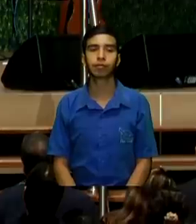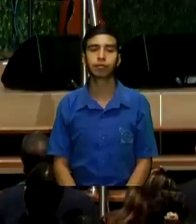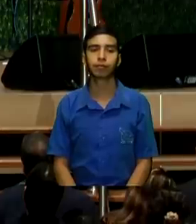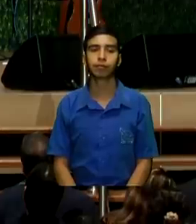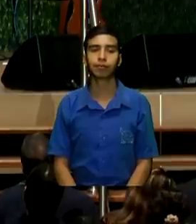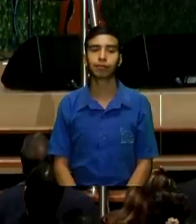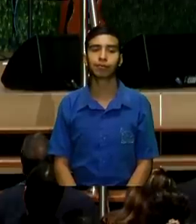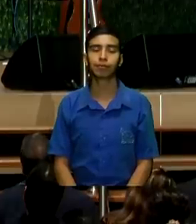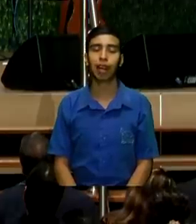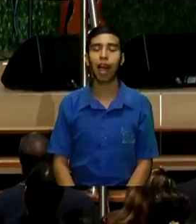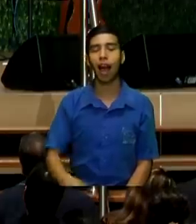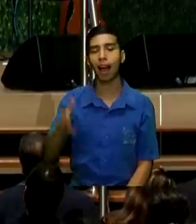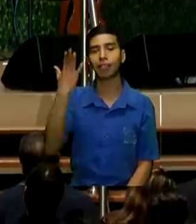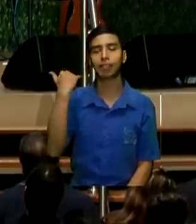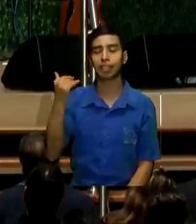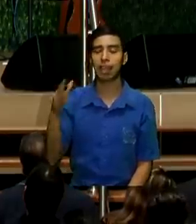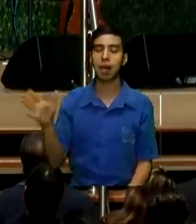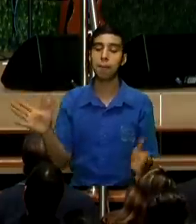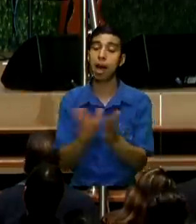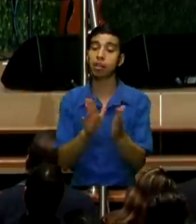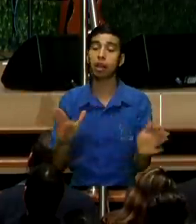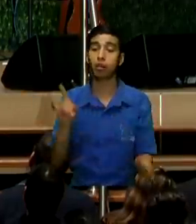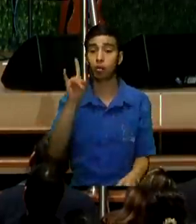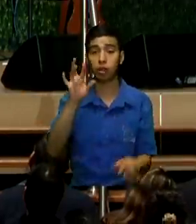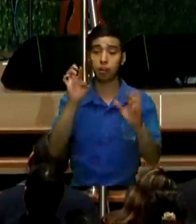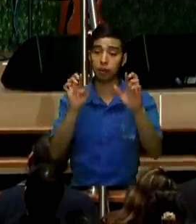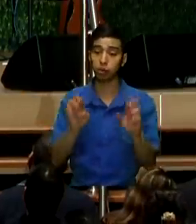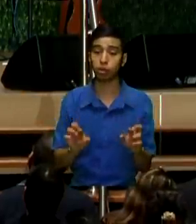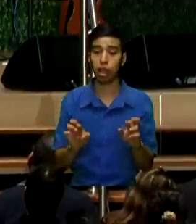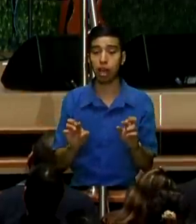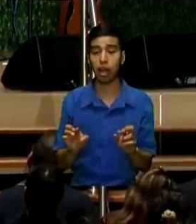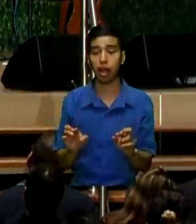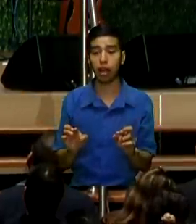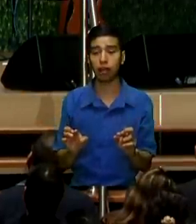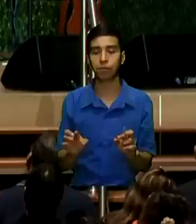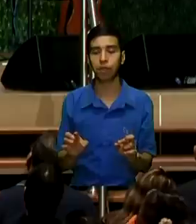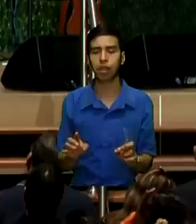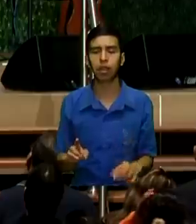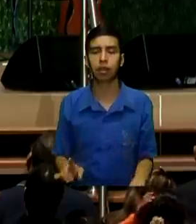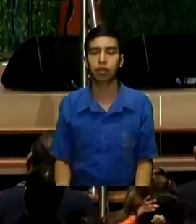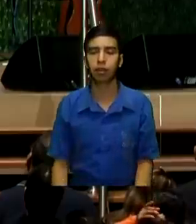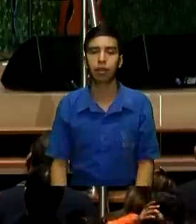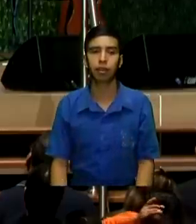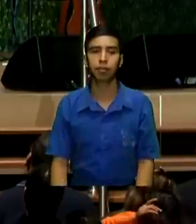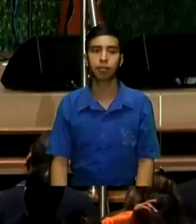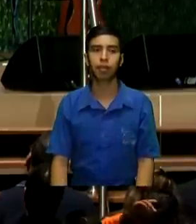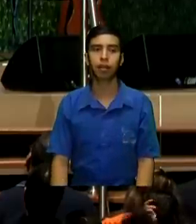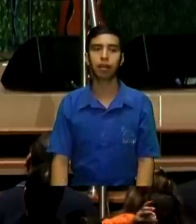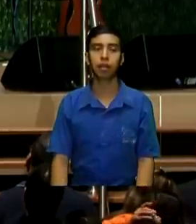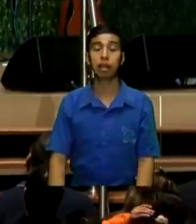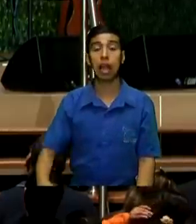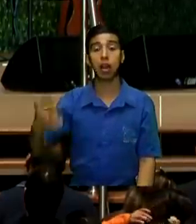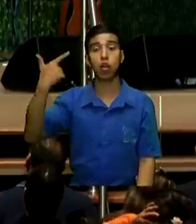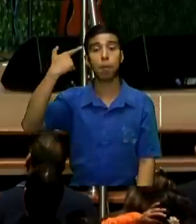Lugico. Ahí en el paredón, ahí en el cementerio, al final la gente cae y lo agarraron, pum, se lo